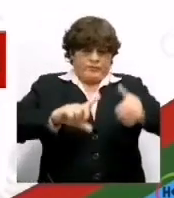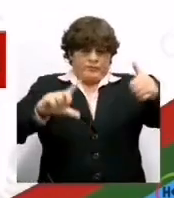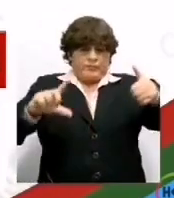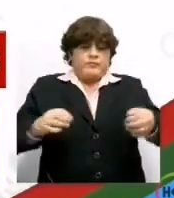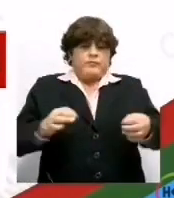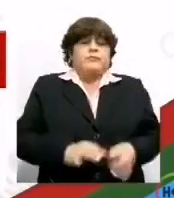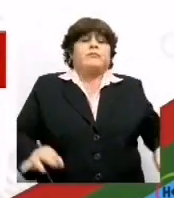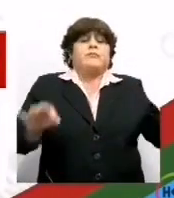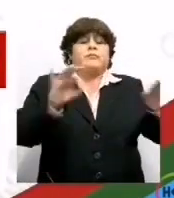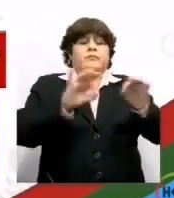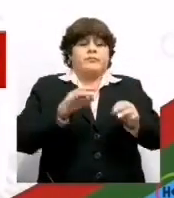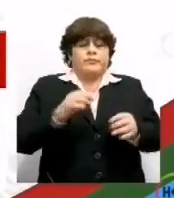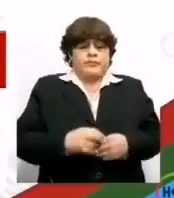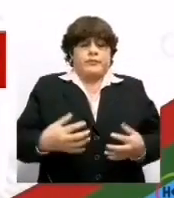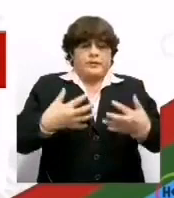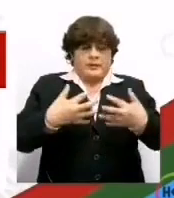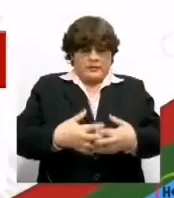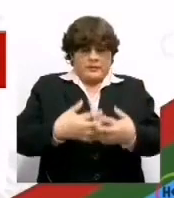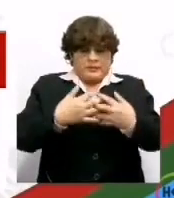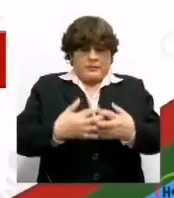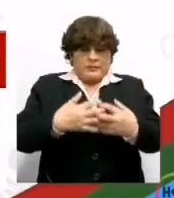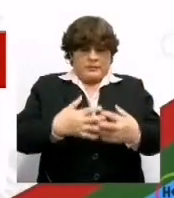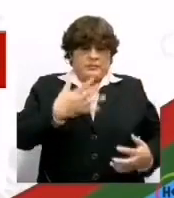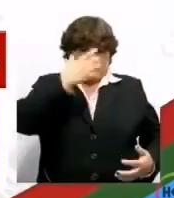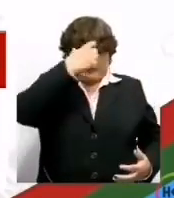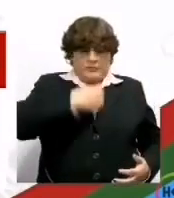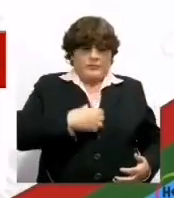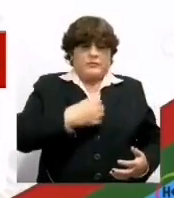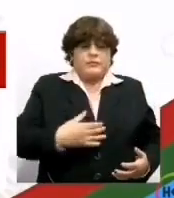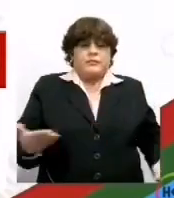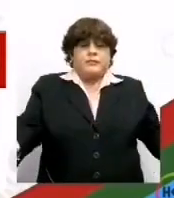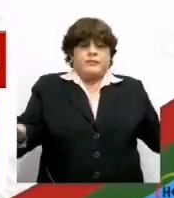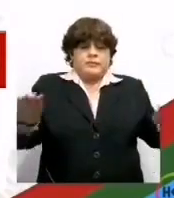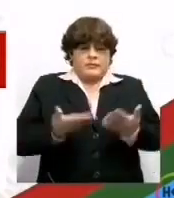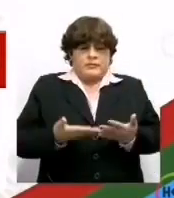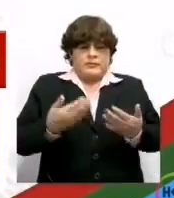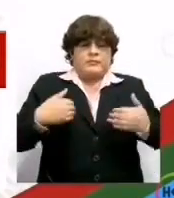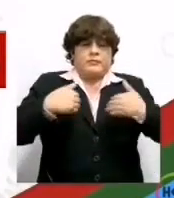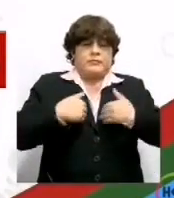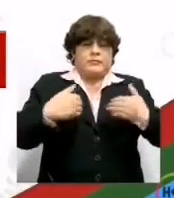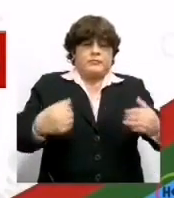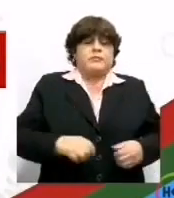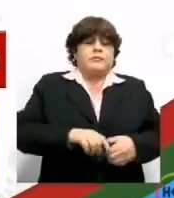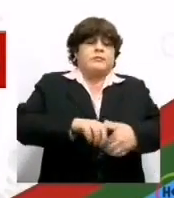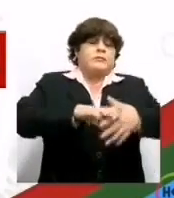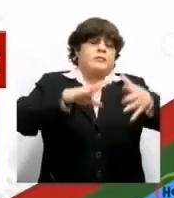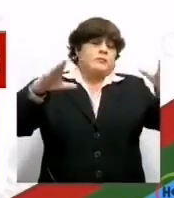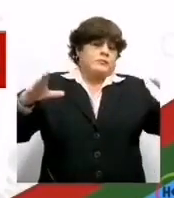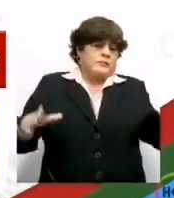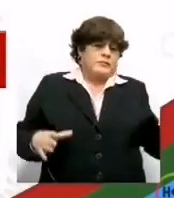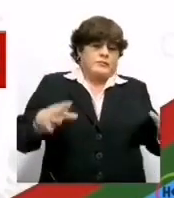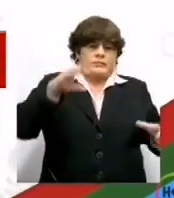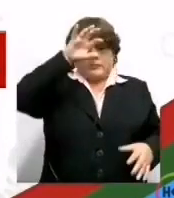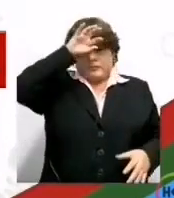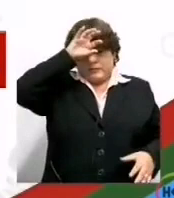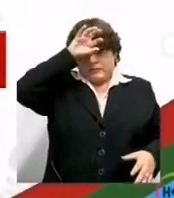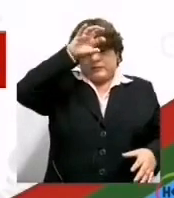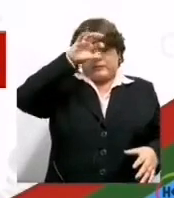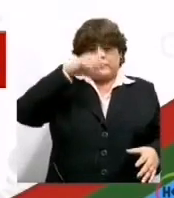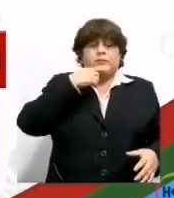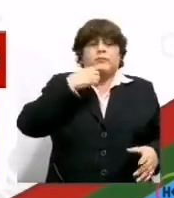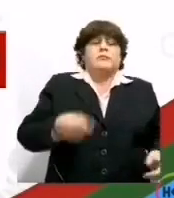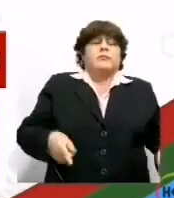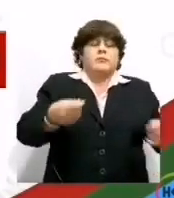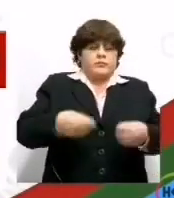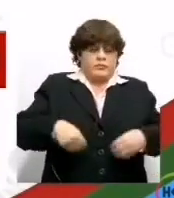importante incluir a las empresas privadas en la región tenemos grandes empresas mineras que muy bien